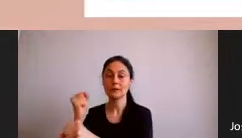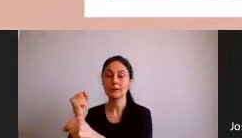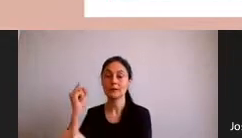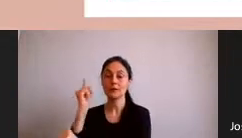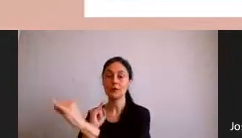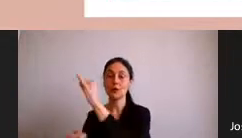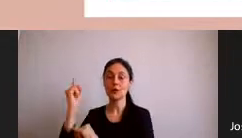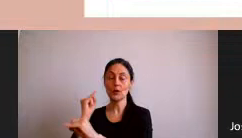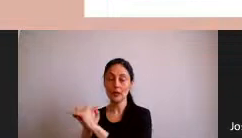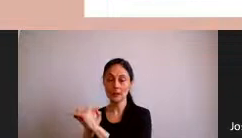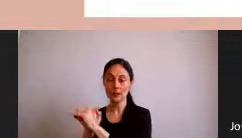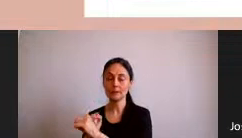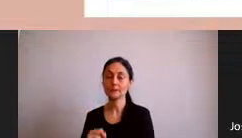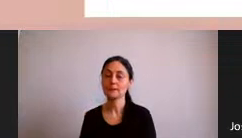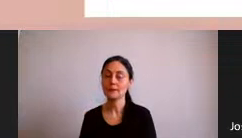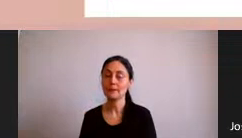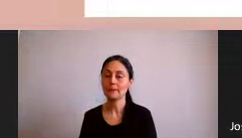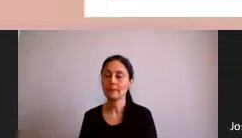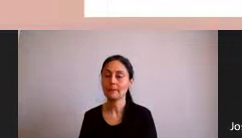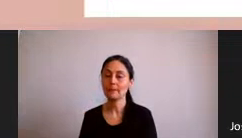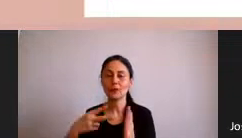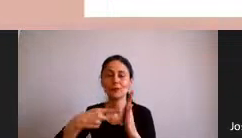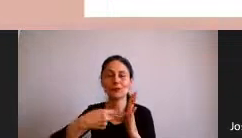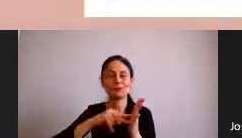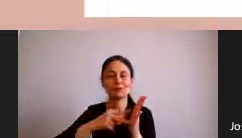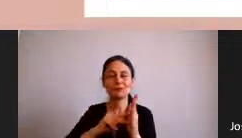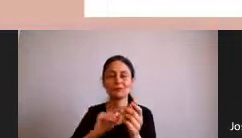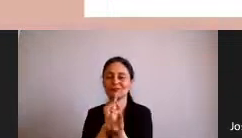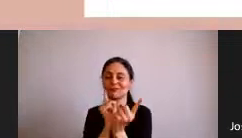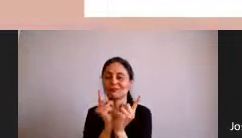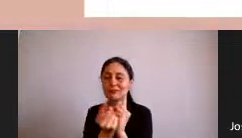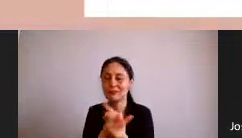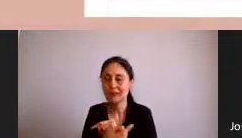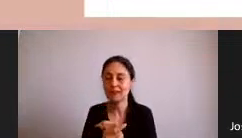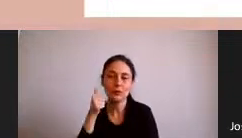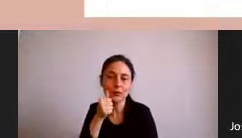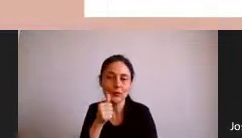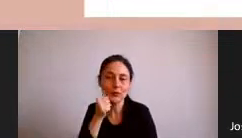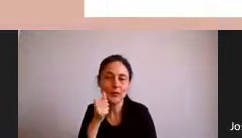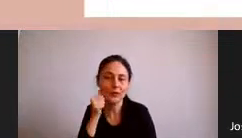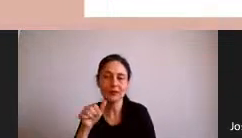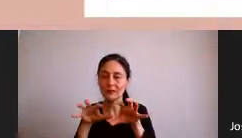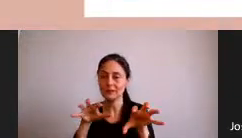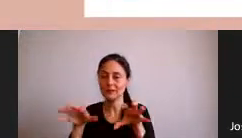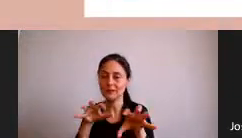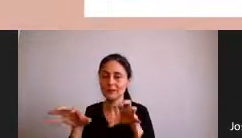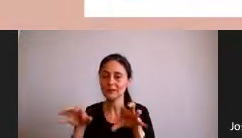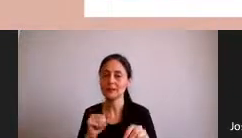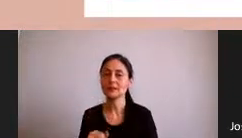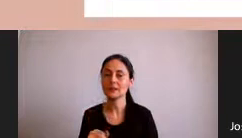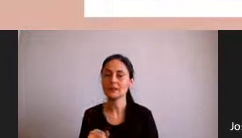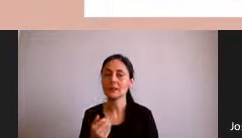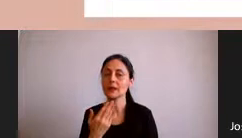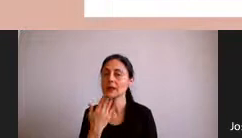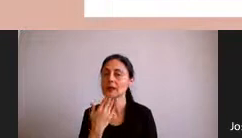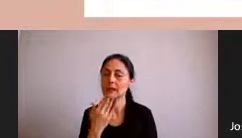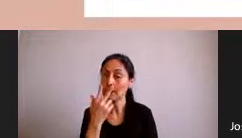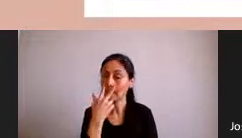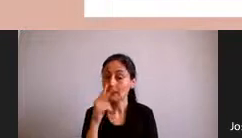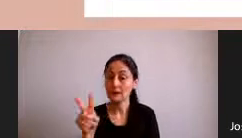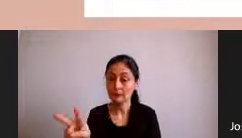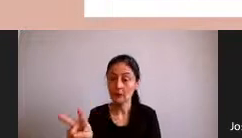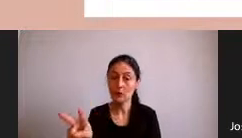significa en la alteración de nuestras rutinas, etcétera. Y también se ha visto, o se vio, que durante las